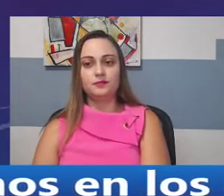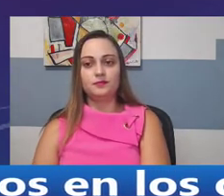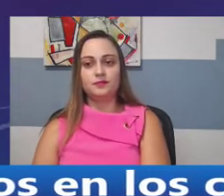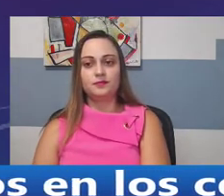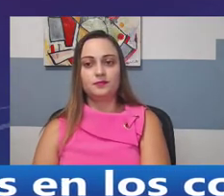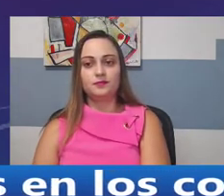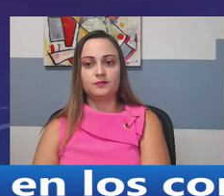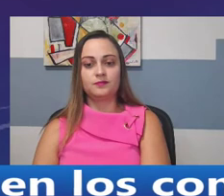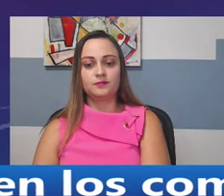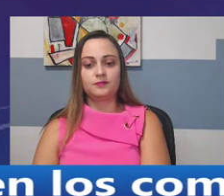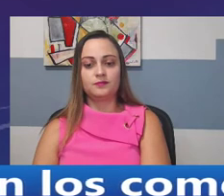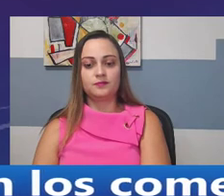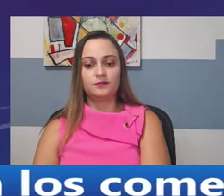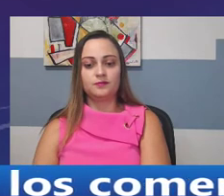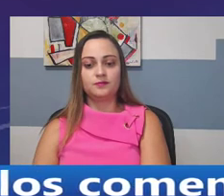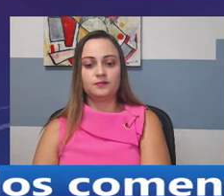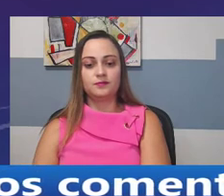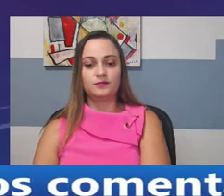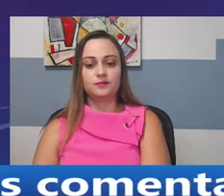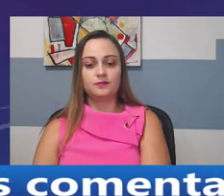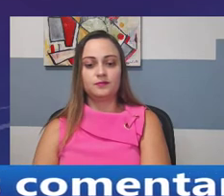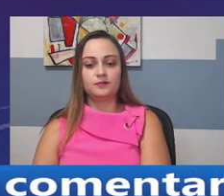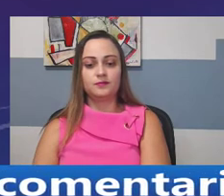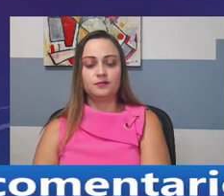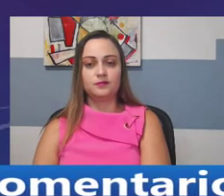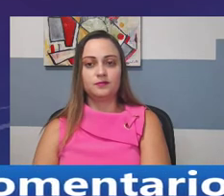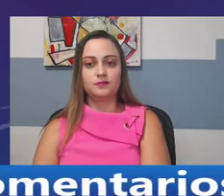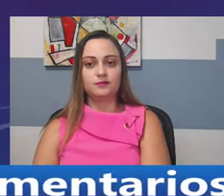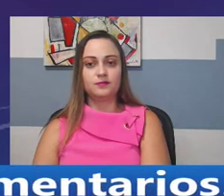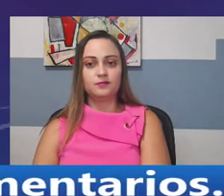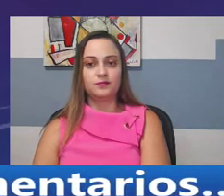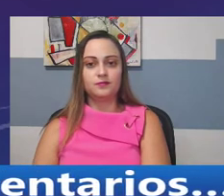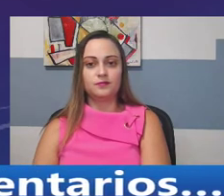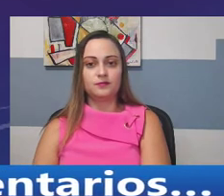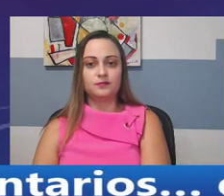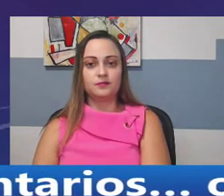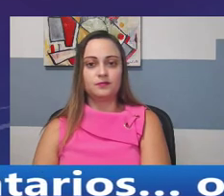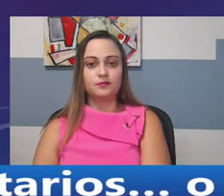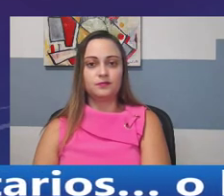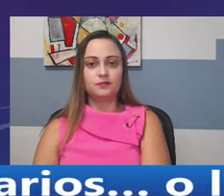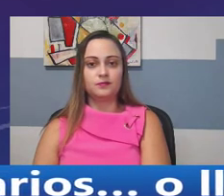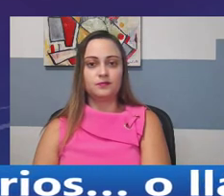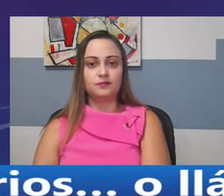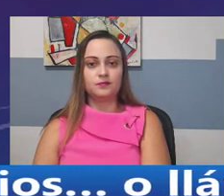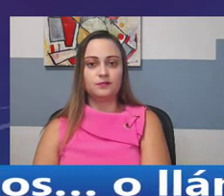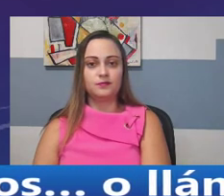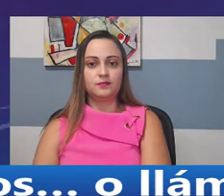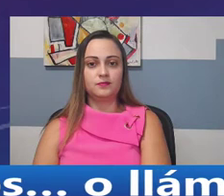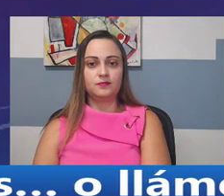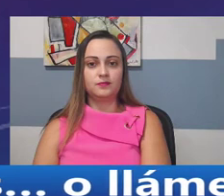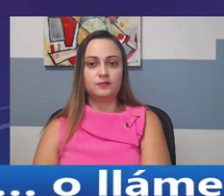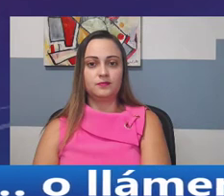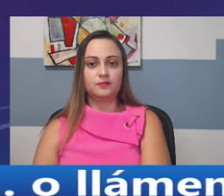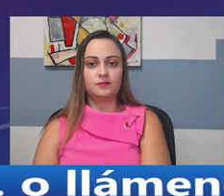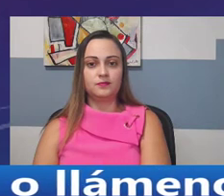es otro diferente tema, otro diferente video que a lo mejor lo vamos a poner por ahí en algún lado cuando estemos en YouTube.